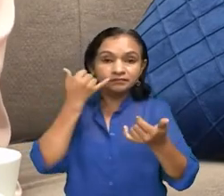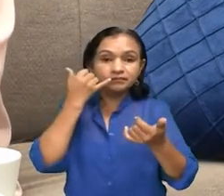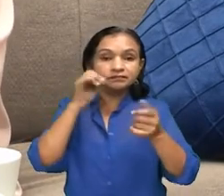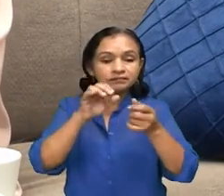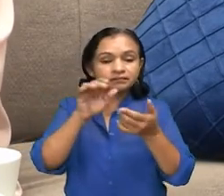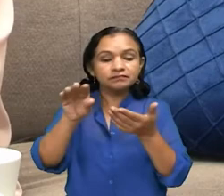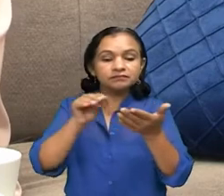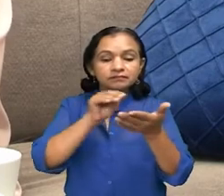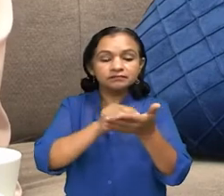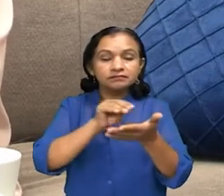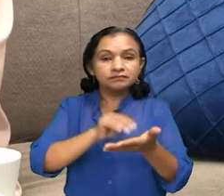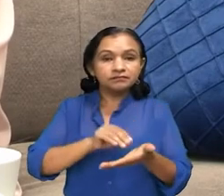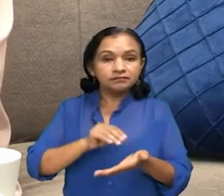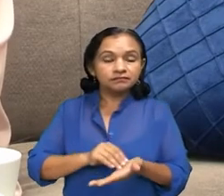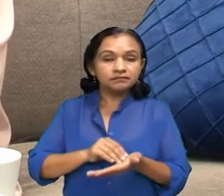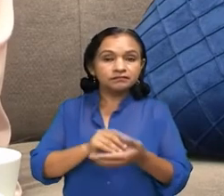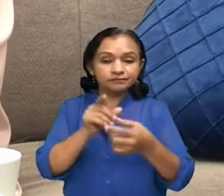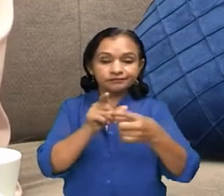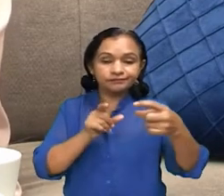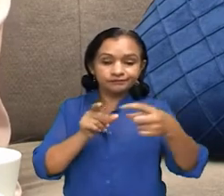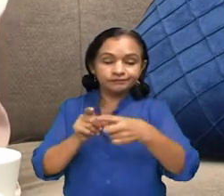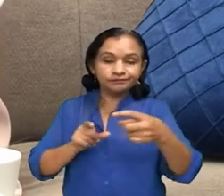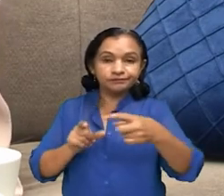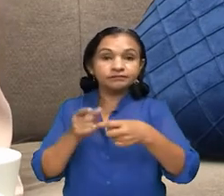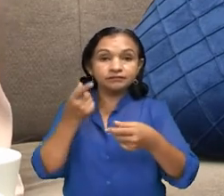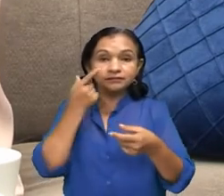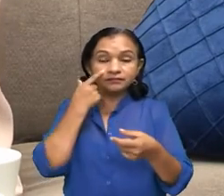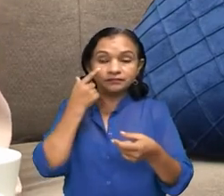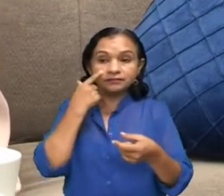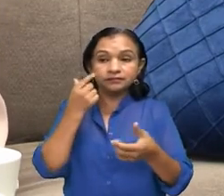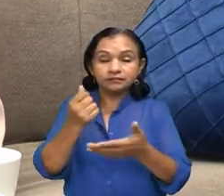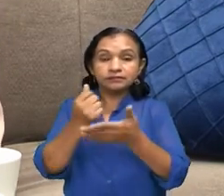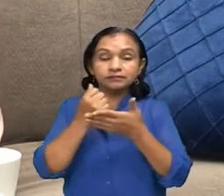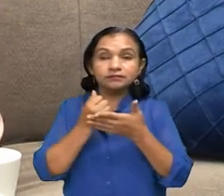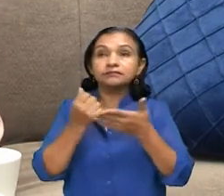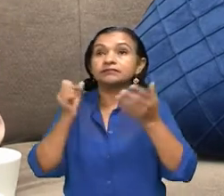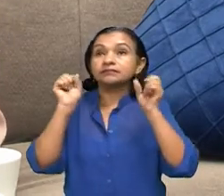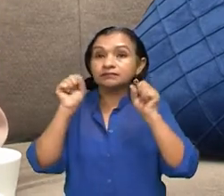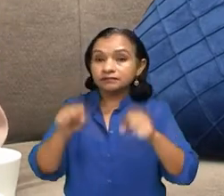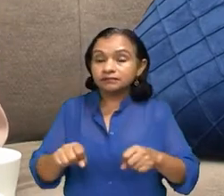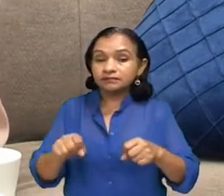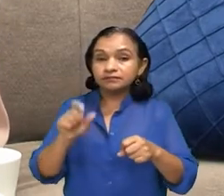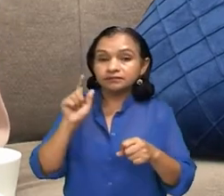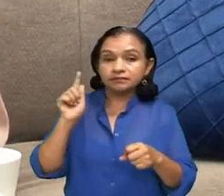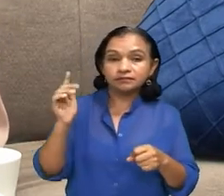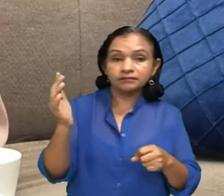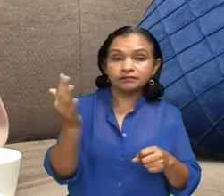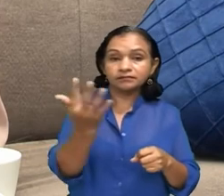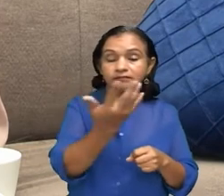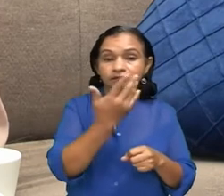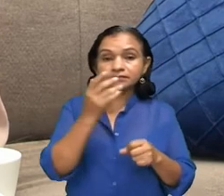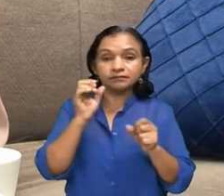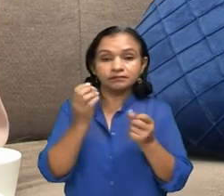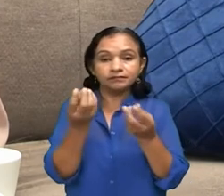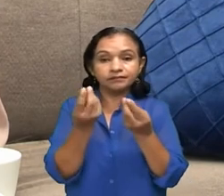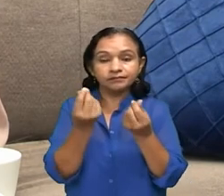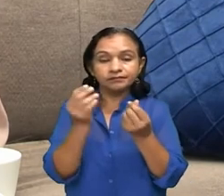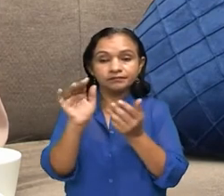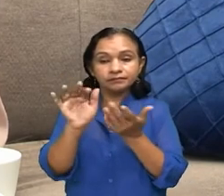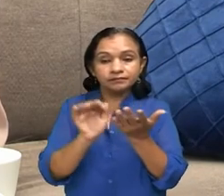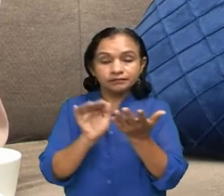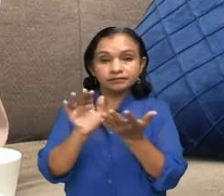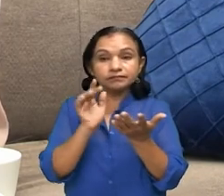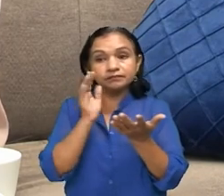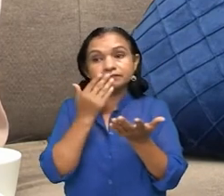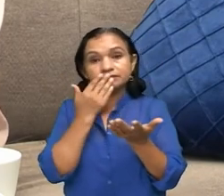ir registrando todos mis facturajes. Y me puede tener esas aplicaciones todo mi sistema de contabilidad,